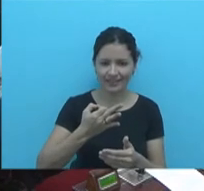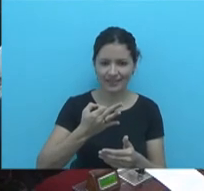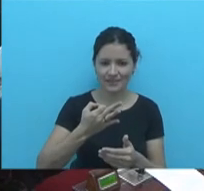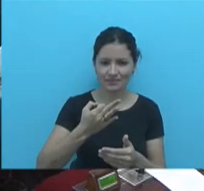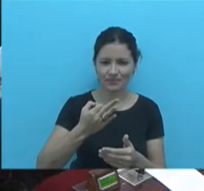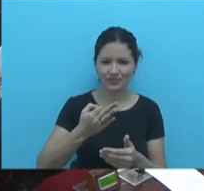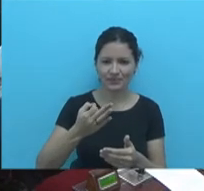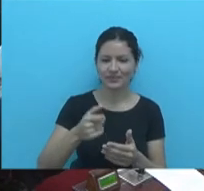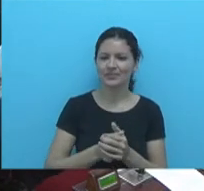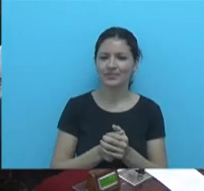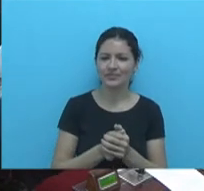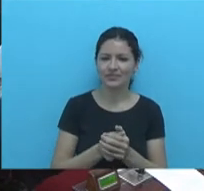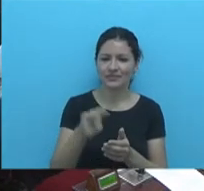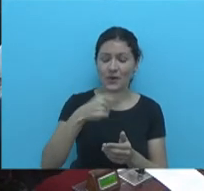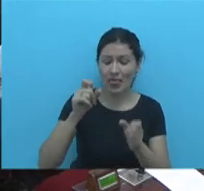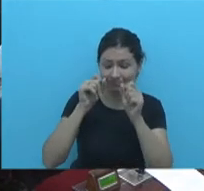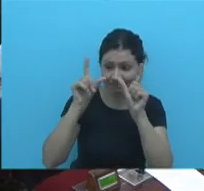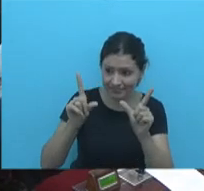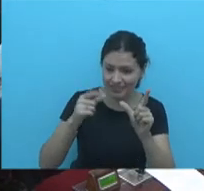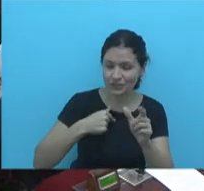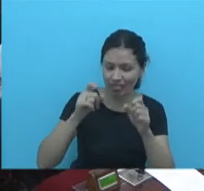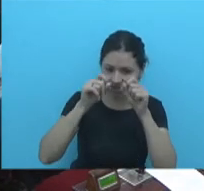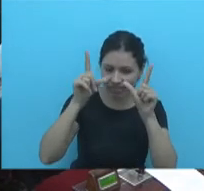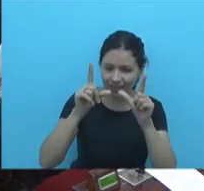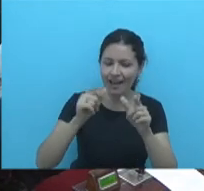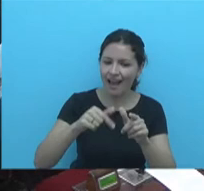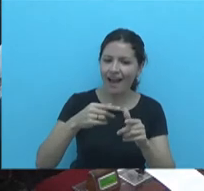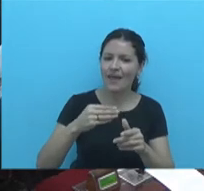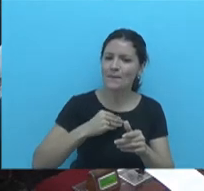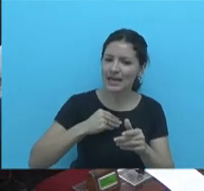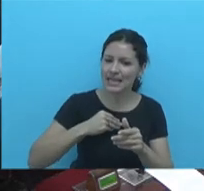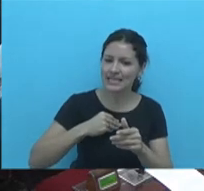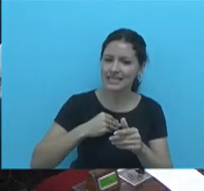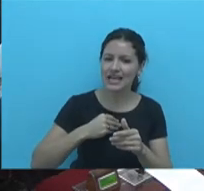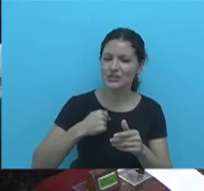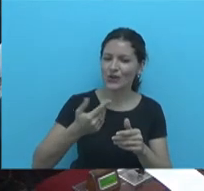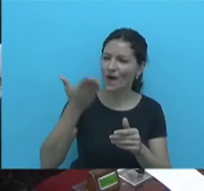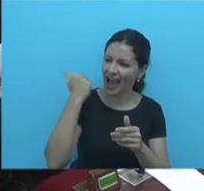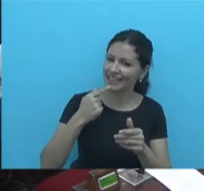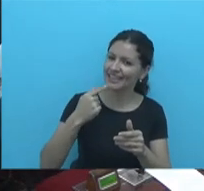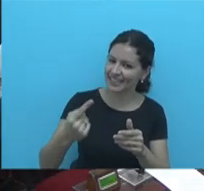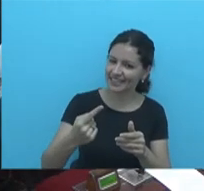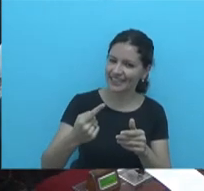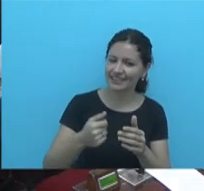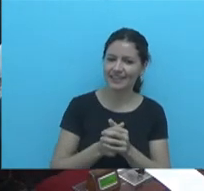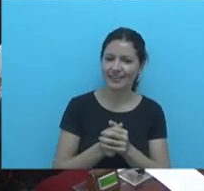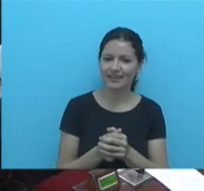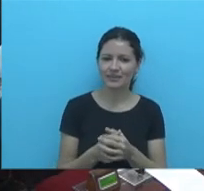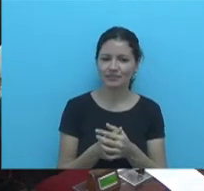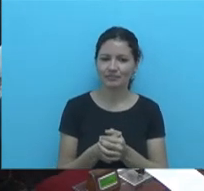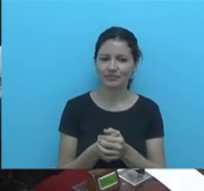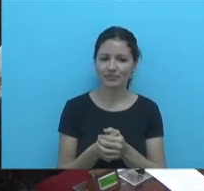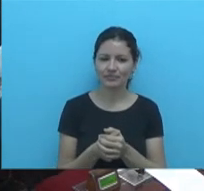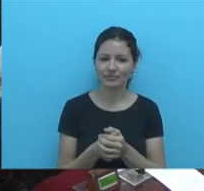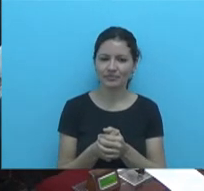pasaron los límites, creo que de ustedes mismos. Esta es una experiencia, como yo se las planteaba, más allá de la formalidad que pudiera